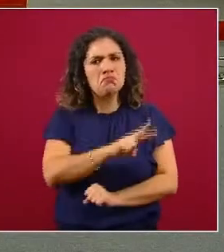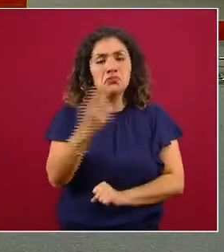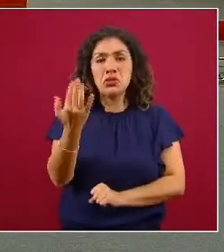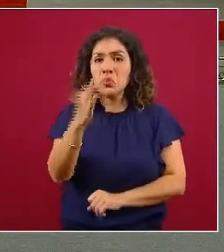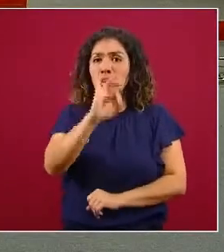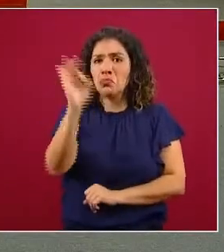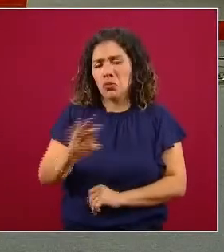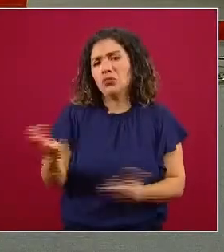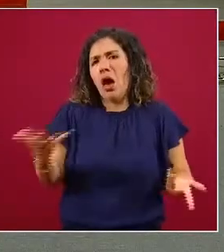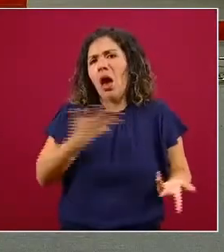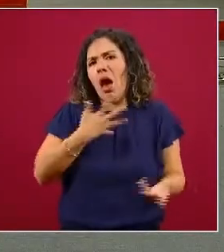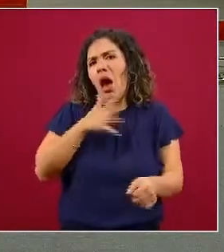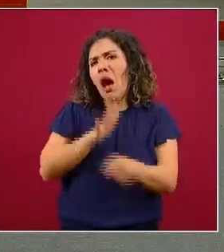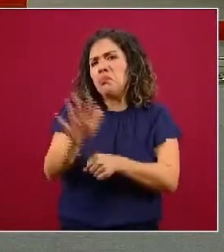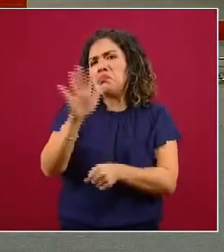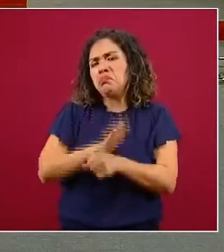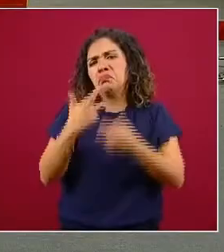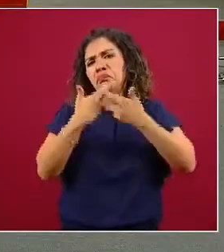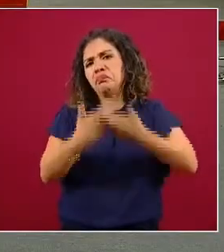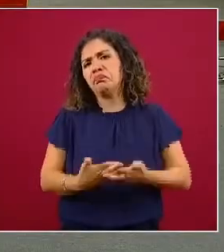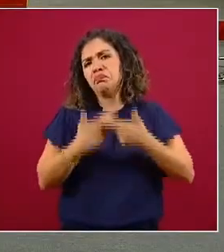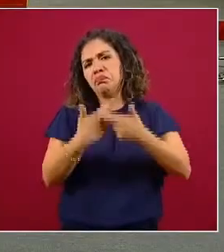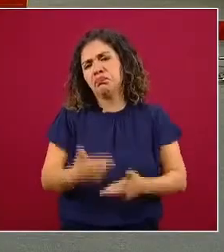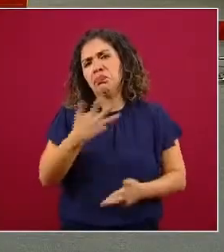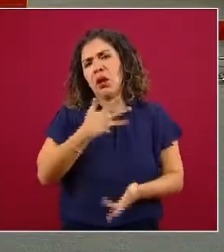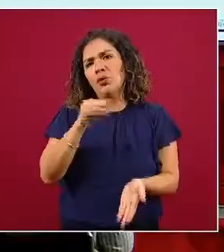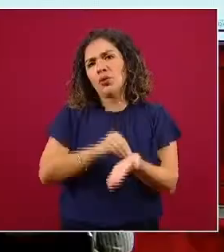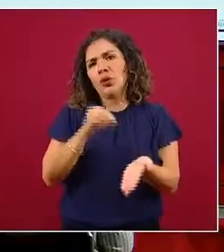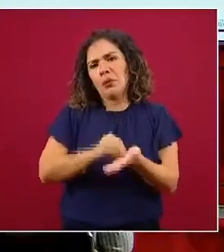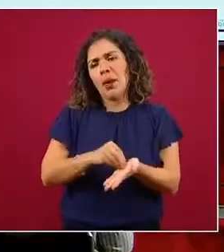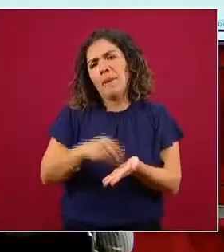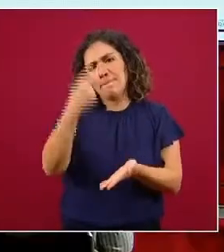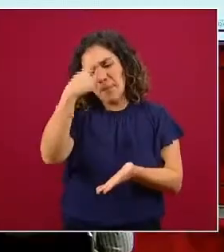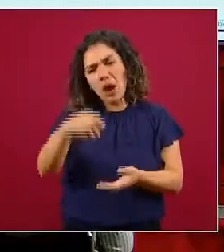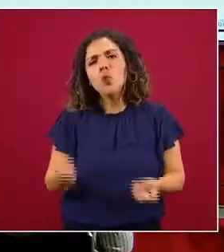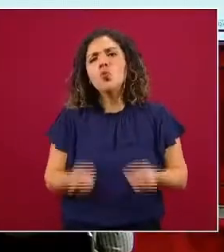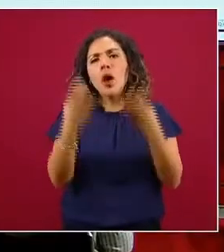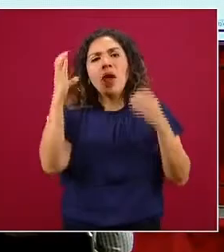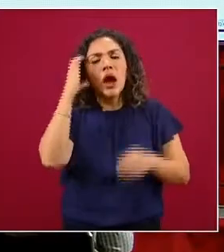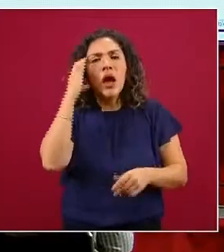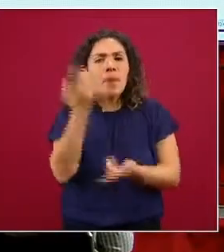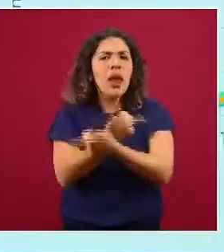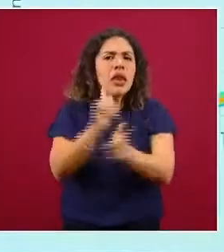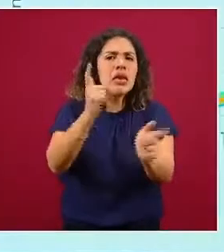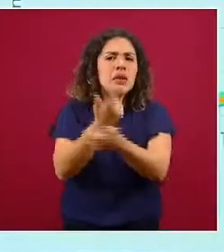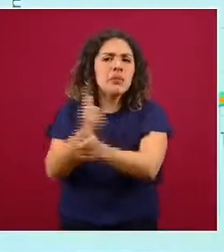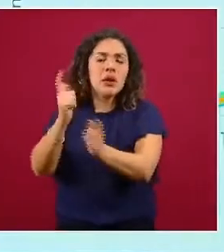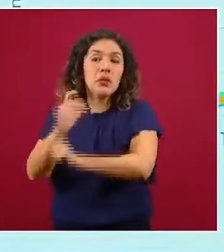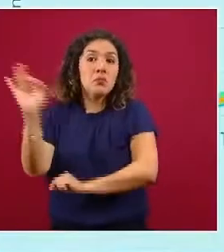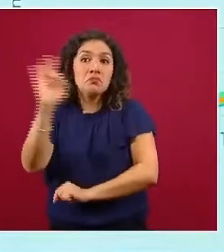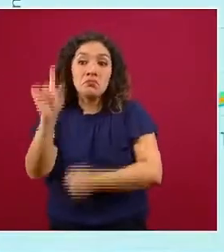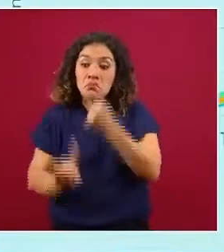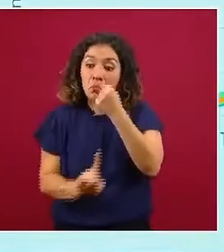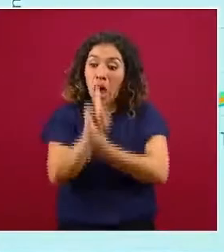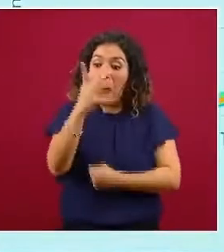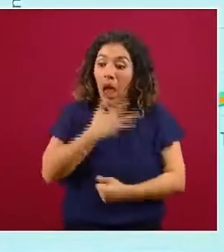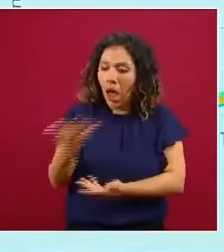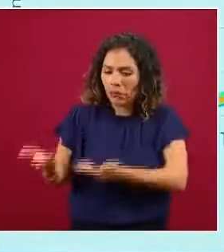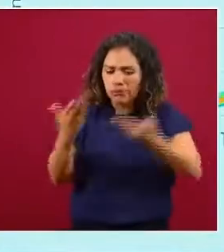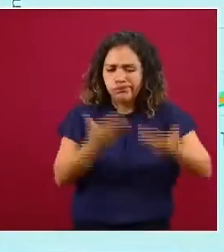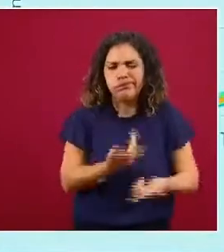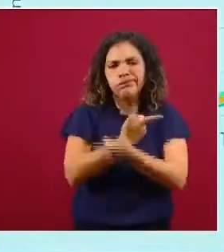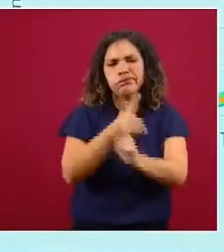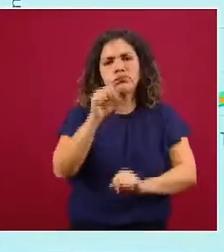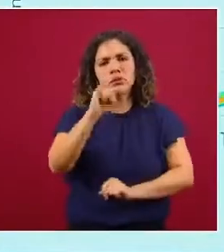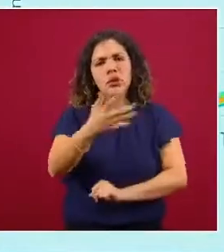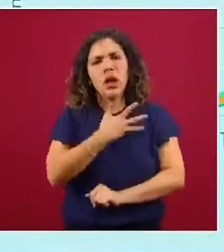buena oportunidad y una buena cantidad de camas disponibles para en su momento poder atender en el caso